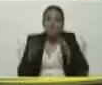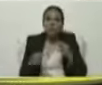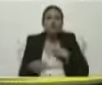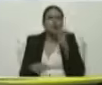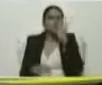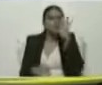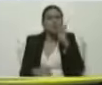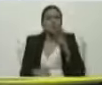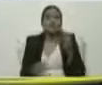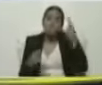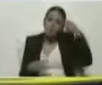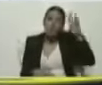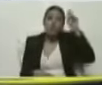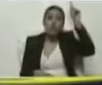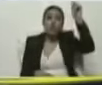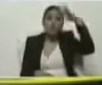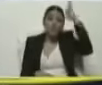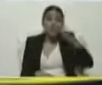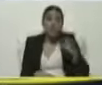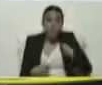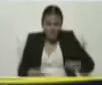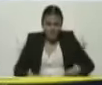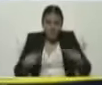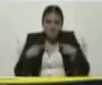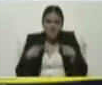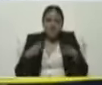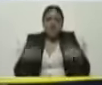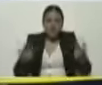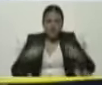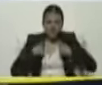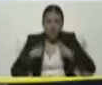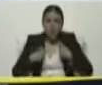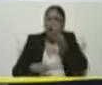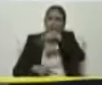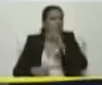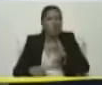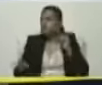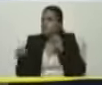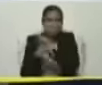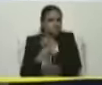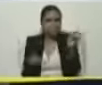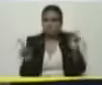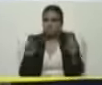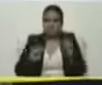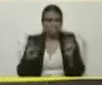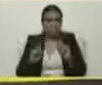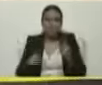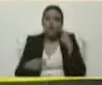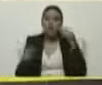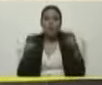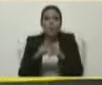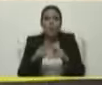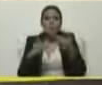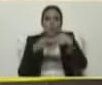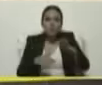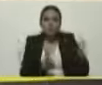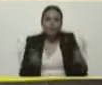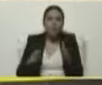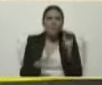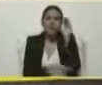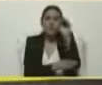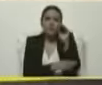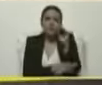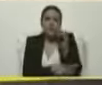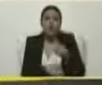juro por Dios y por mi vida que yo a ustedes no les fallaré. Nos veremos en los caminos del futuro